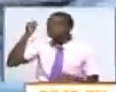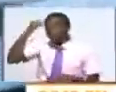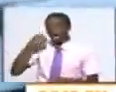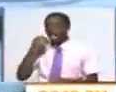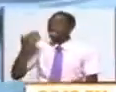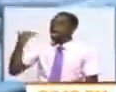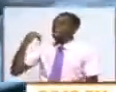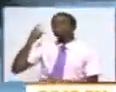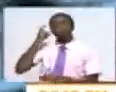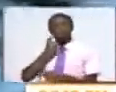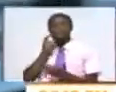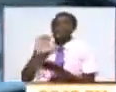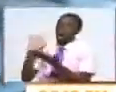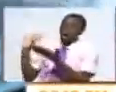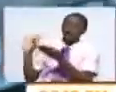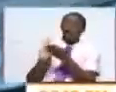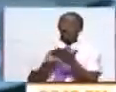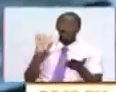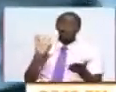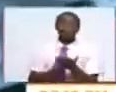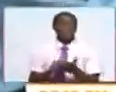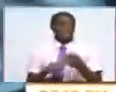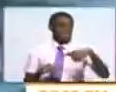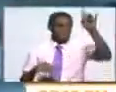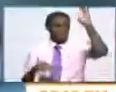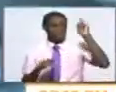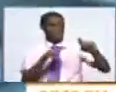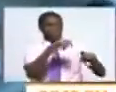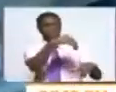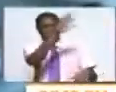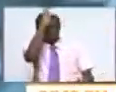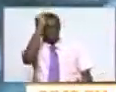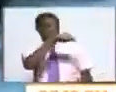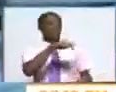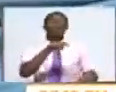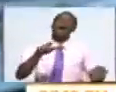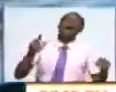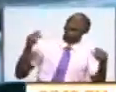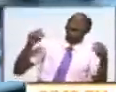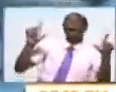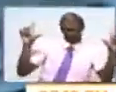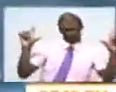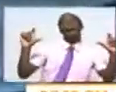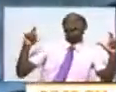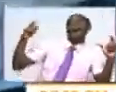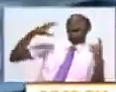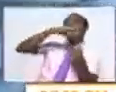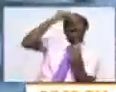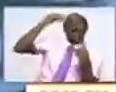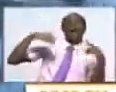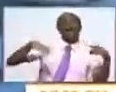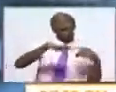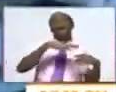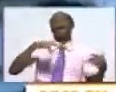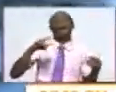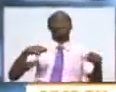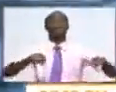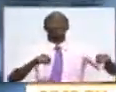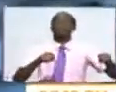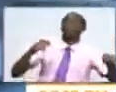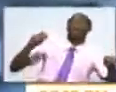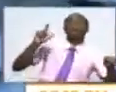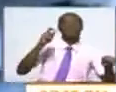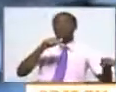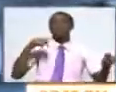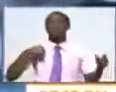Sucre, no como los que vienen para una plaza a sacarse selfie y a pasear su moto. Aquí se viene a pelear, a